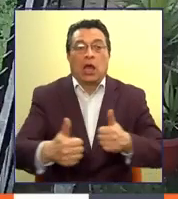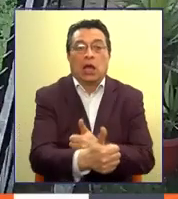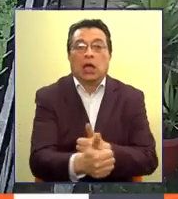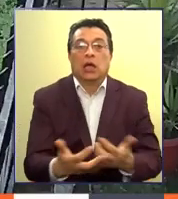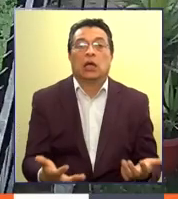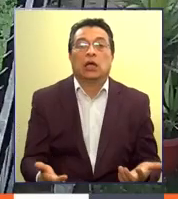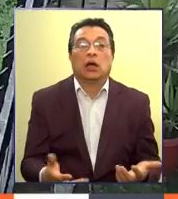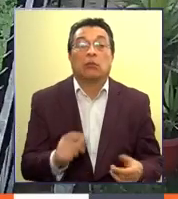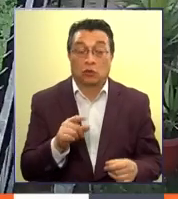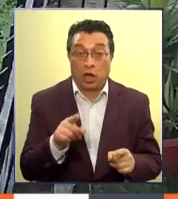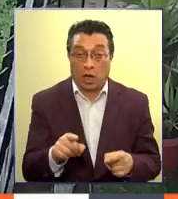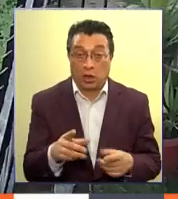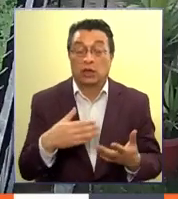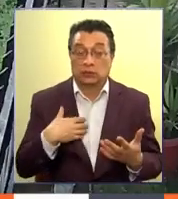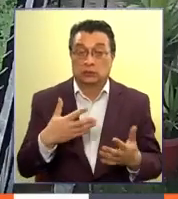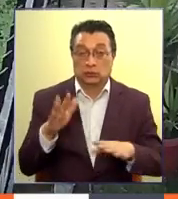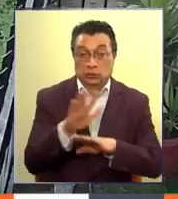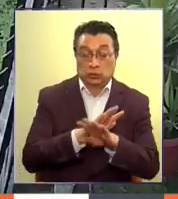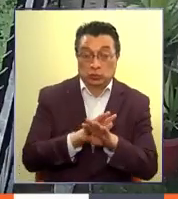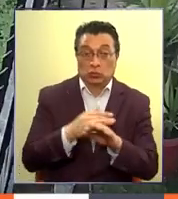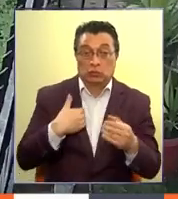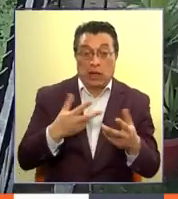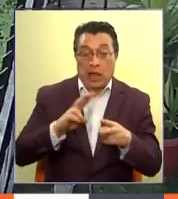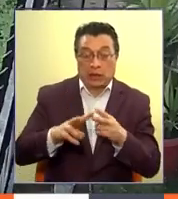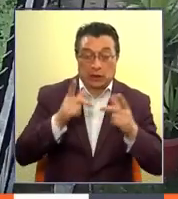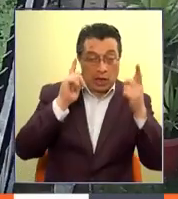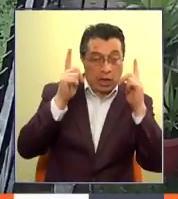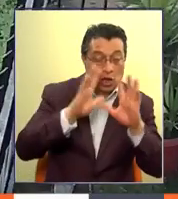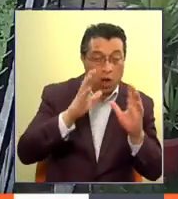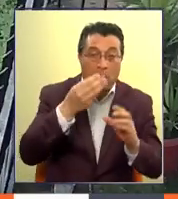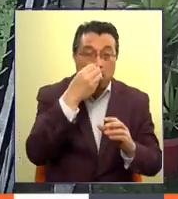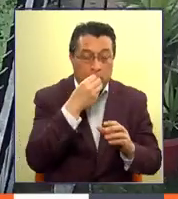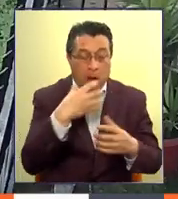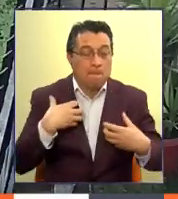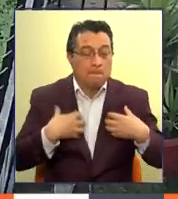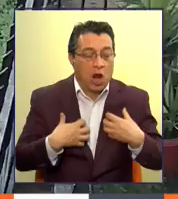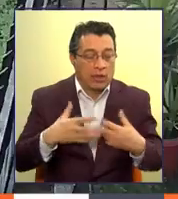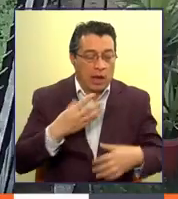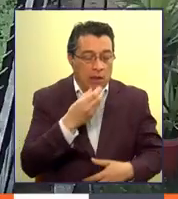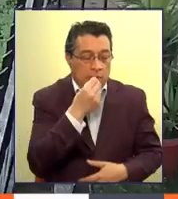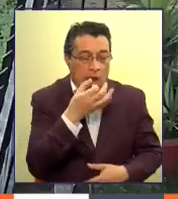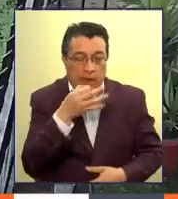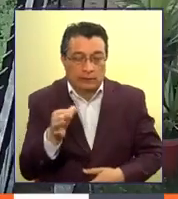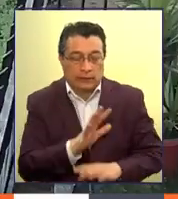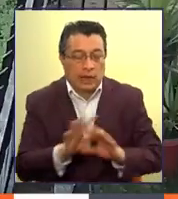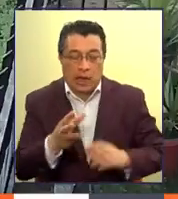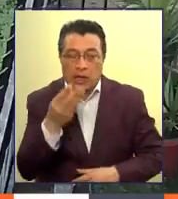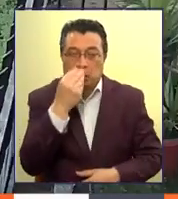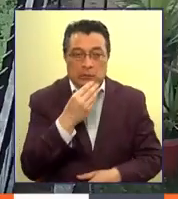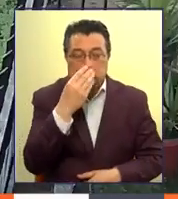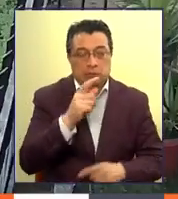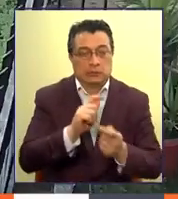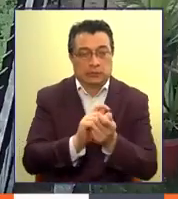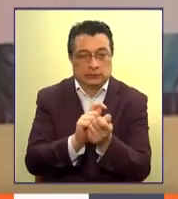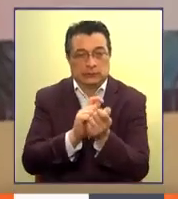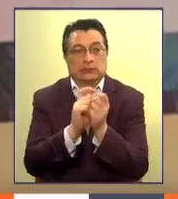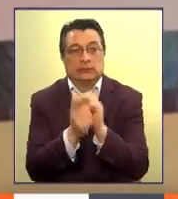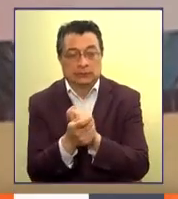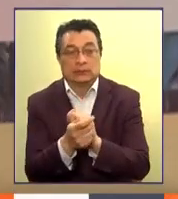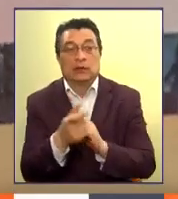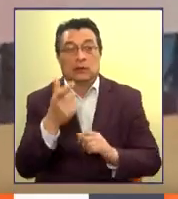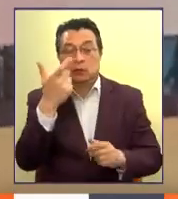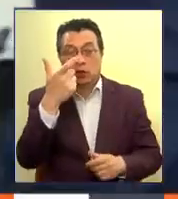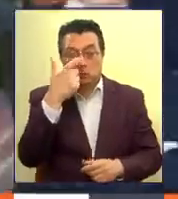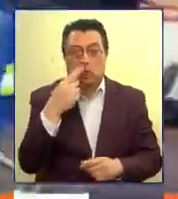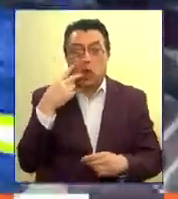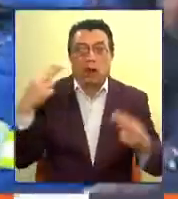está ahí, protegerse implica no hacer ruido, no incomodar, casi no hablar, tratar de transformarse en alguien que no se